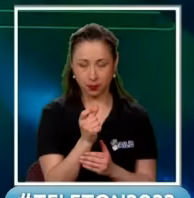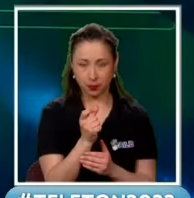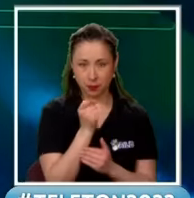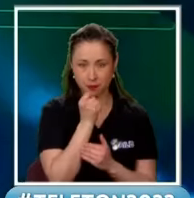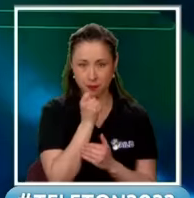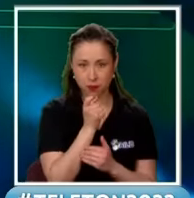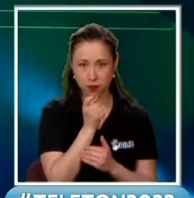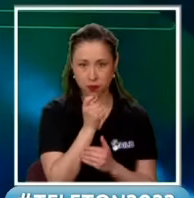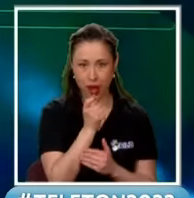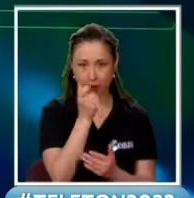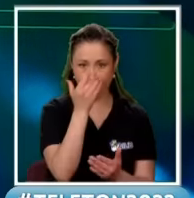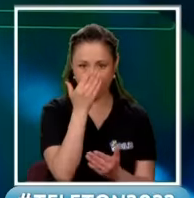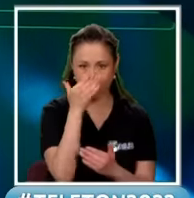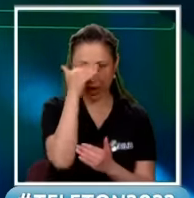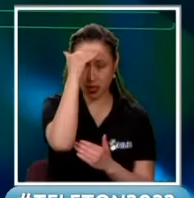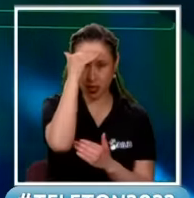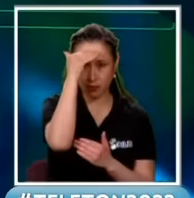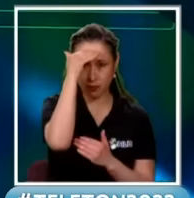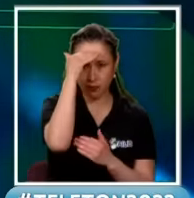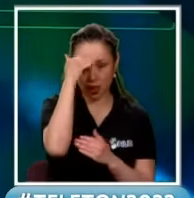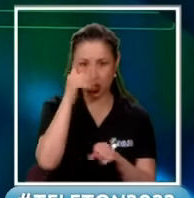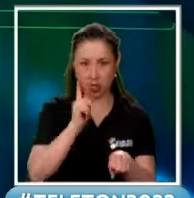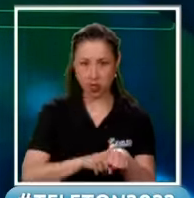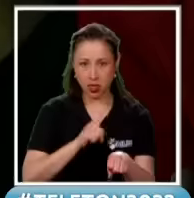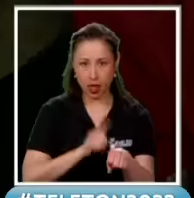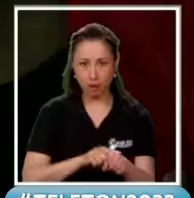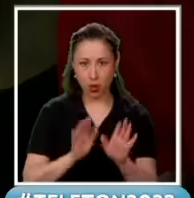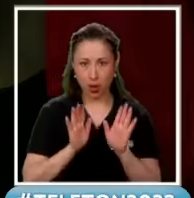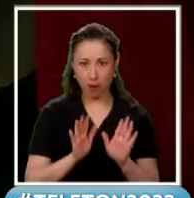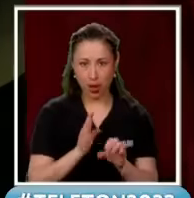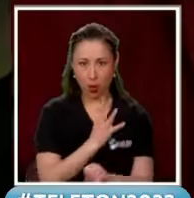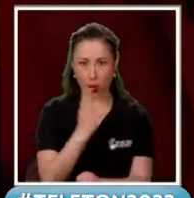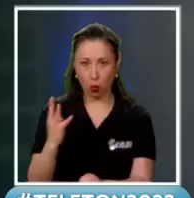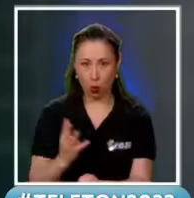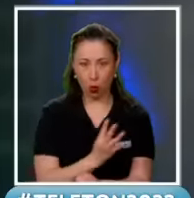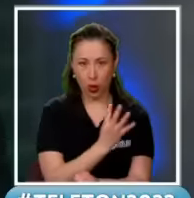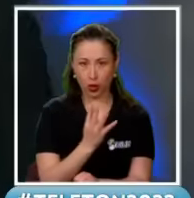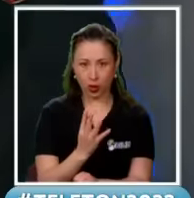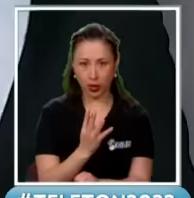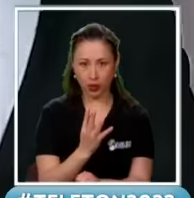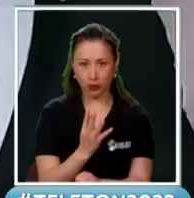Cargando frente. Tiempo de espera, 4 horas.